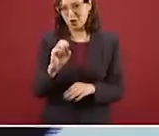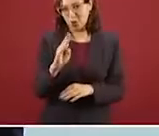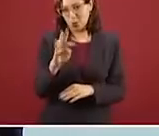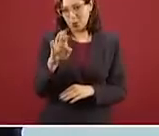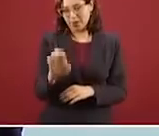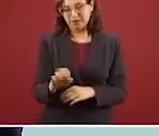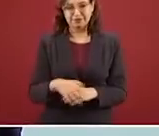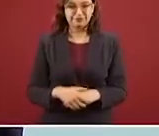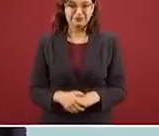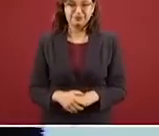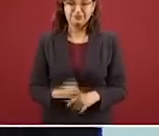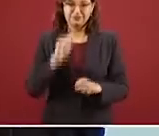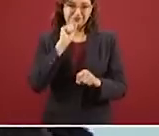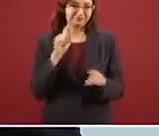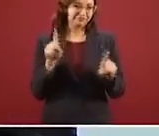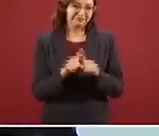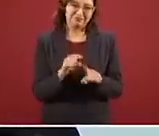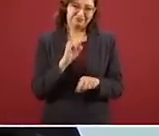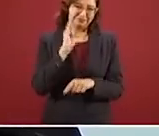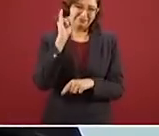y por la sierra.